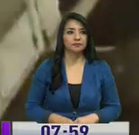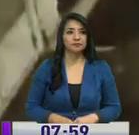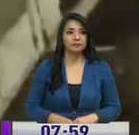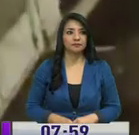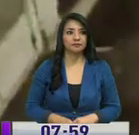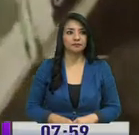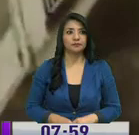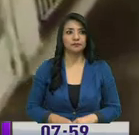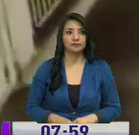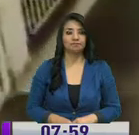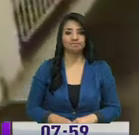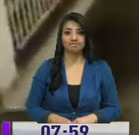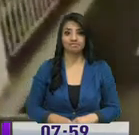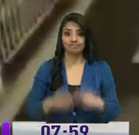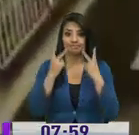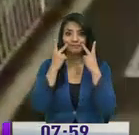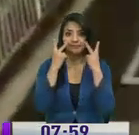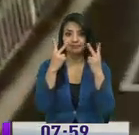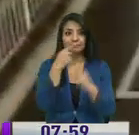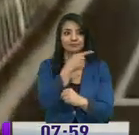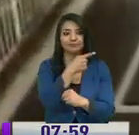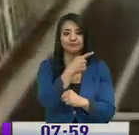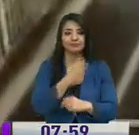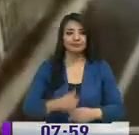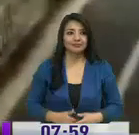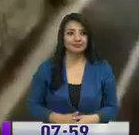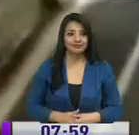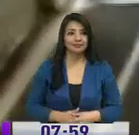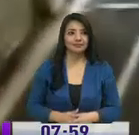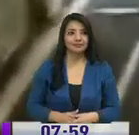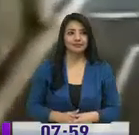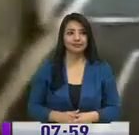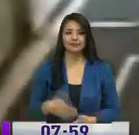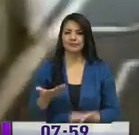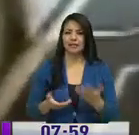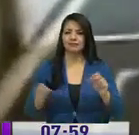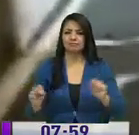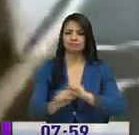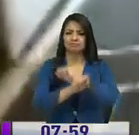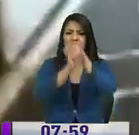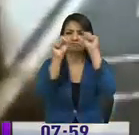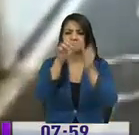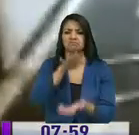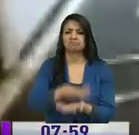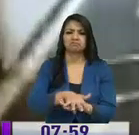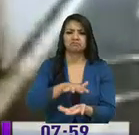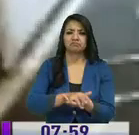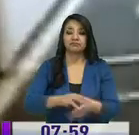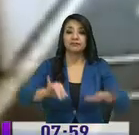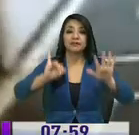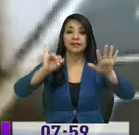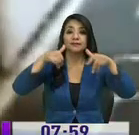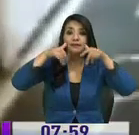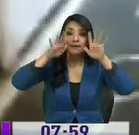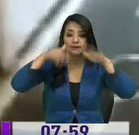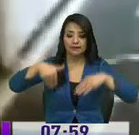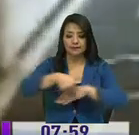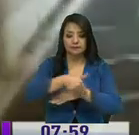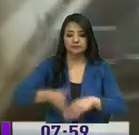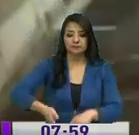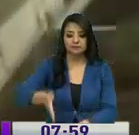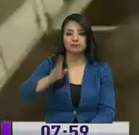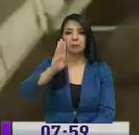Ponga atención, amigo televidente, a esta imagen. Parecería ser que es una madrugada normal en las 6 de diciembre y Tomás de Berlanga. Sin